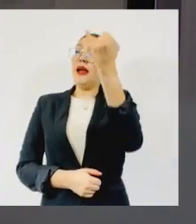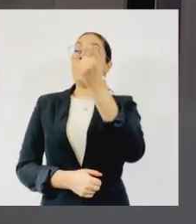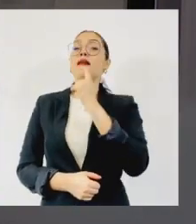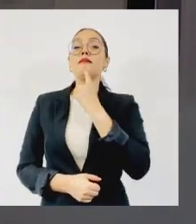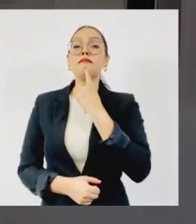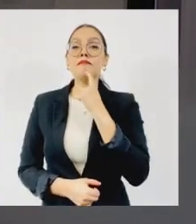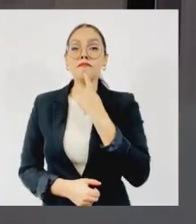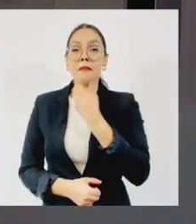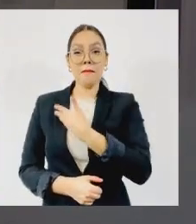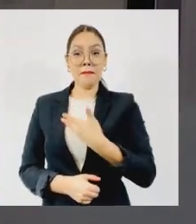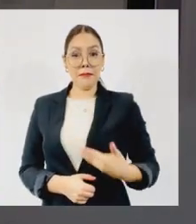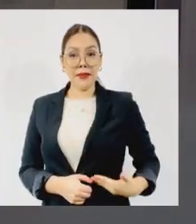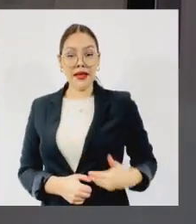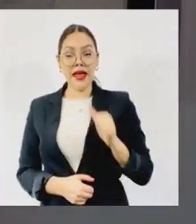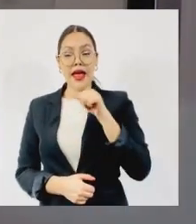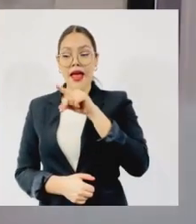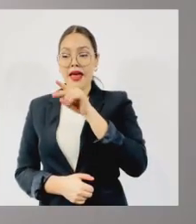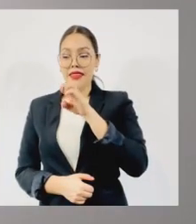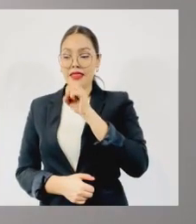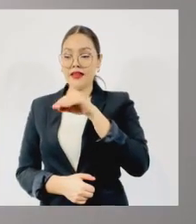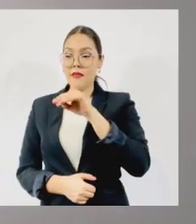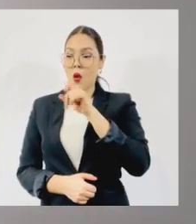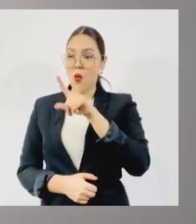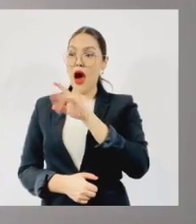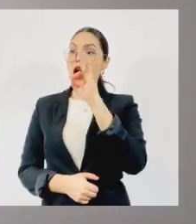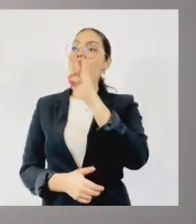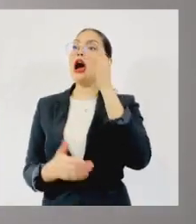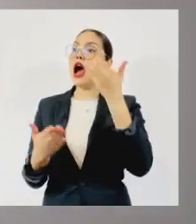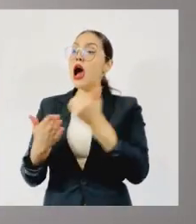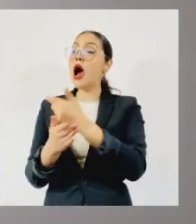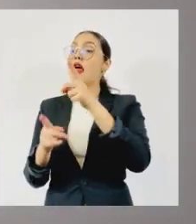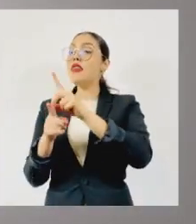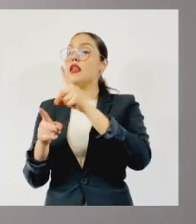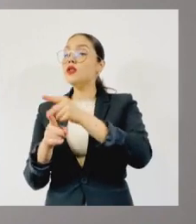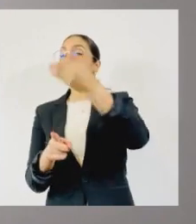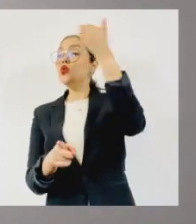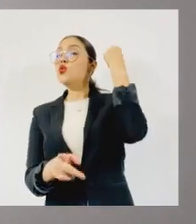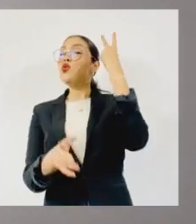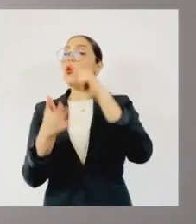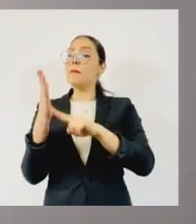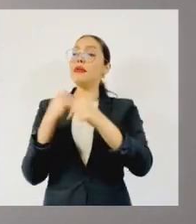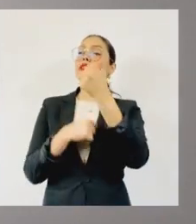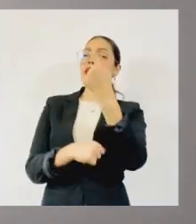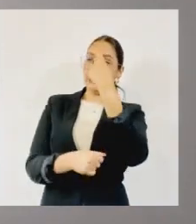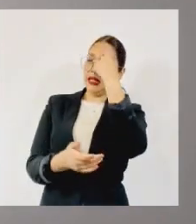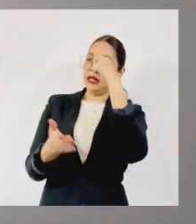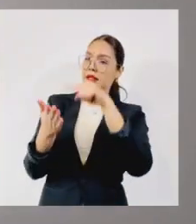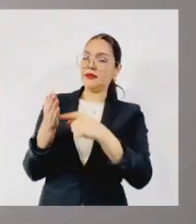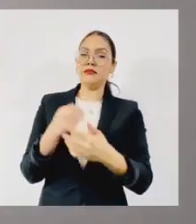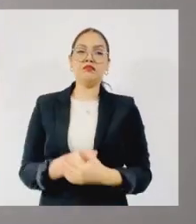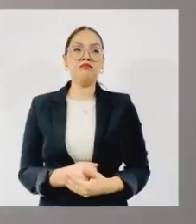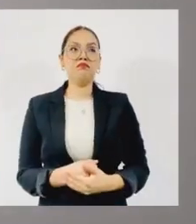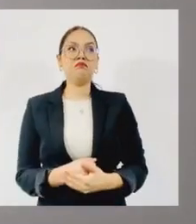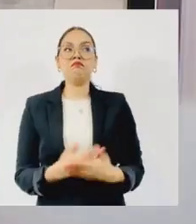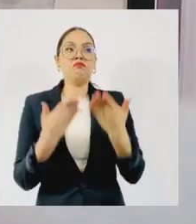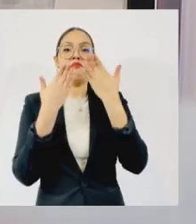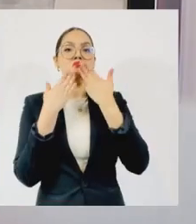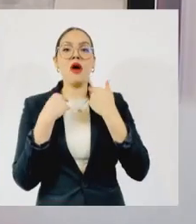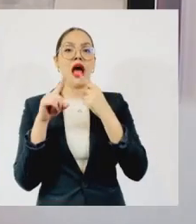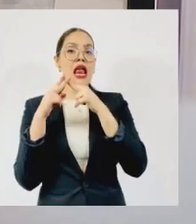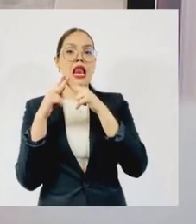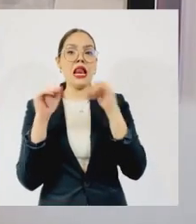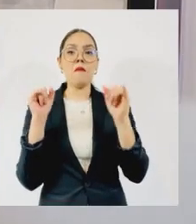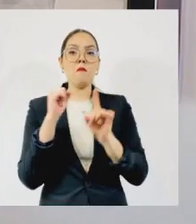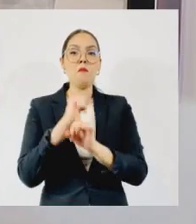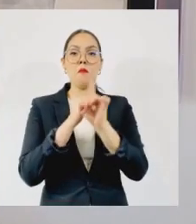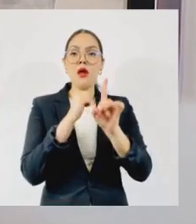2006? No tuviéramos estos problemas de seguridad y de crimen.